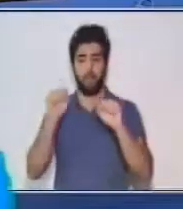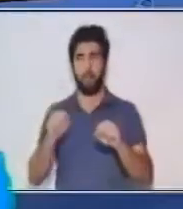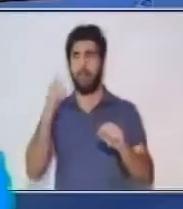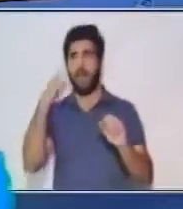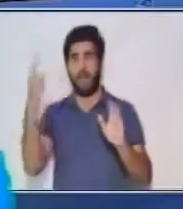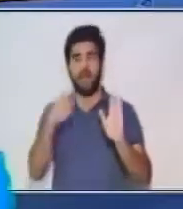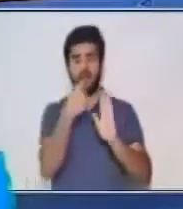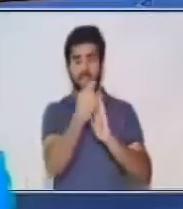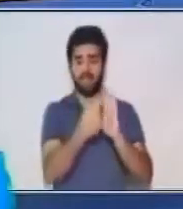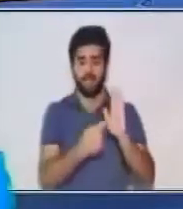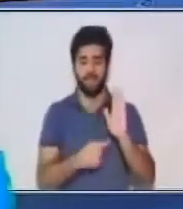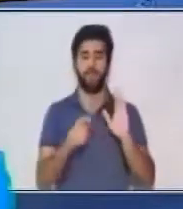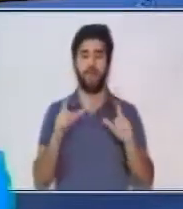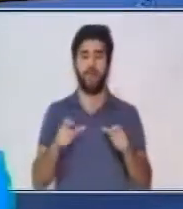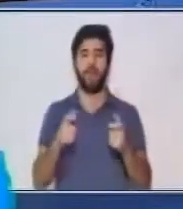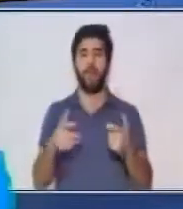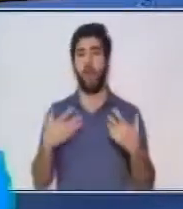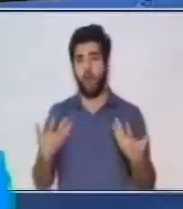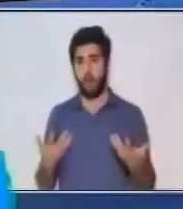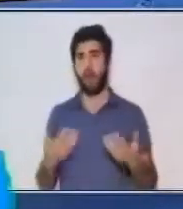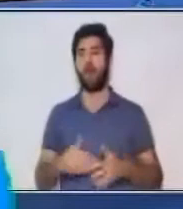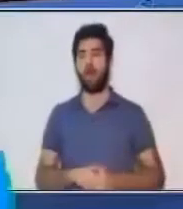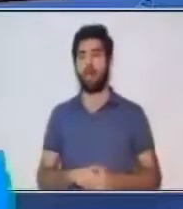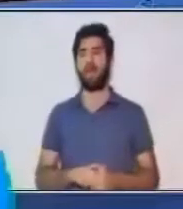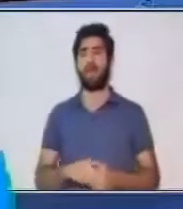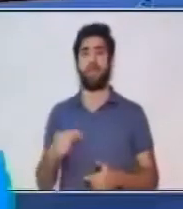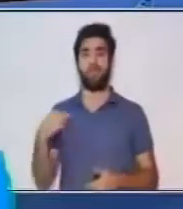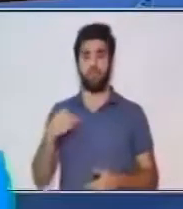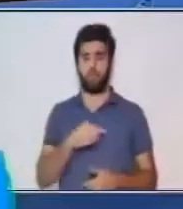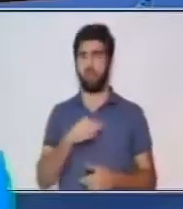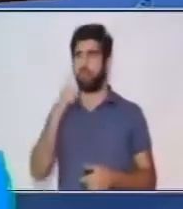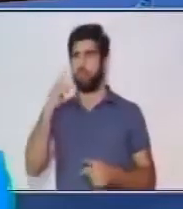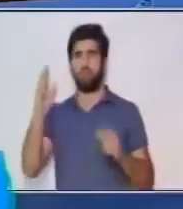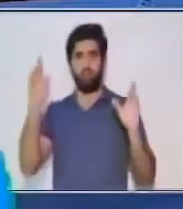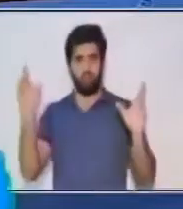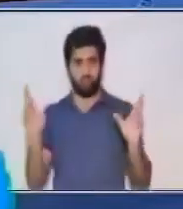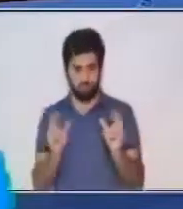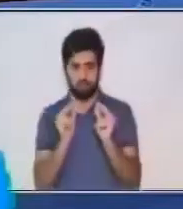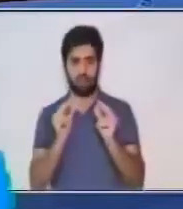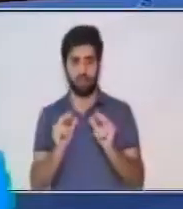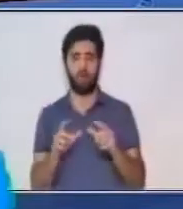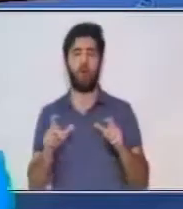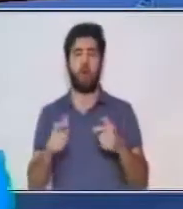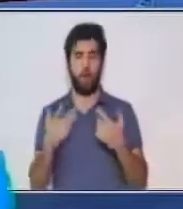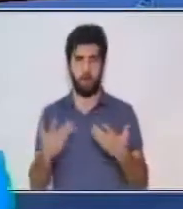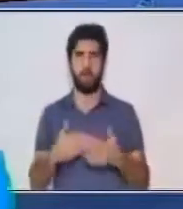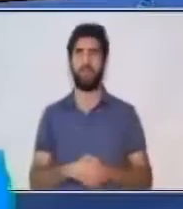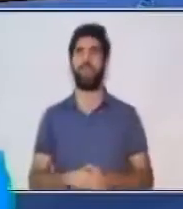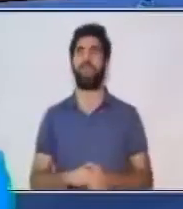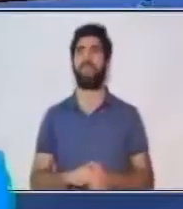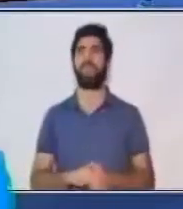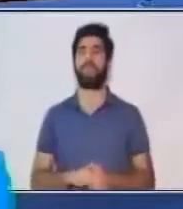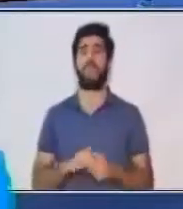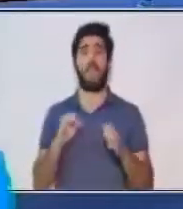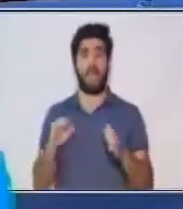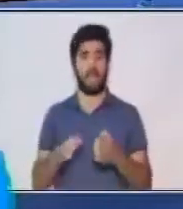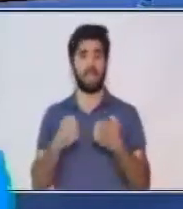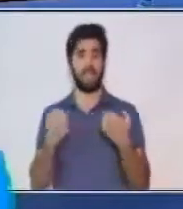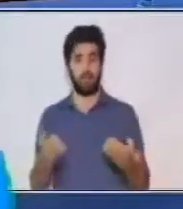la imagen del polinomio, vamos a reducirlo, vamos a factorizarlo.